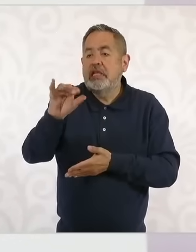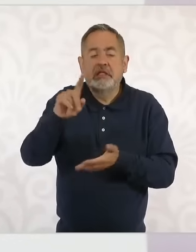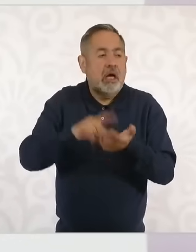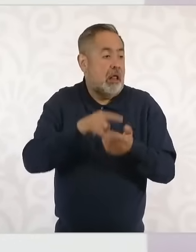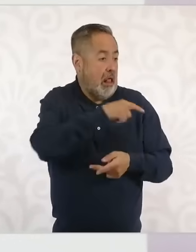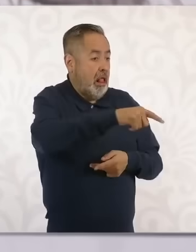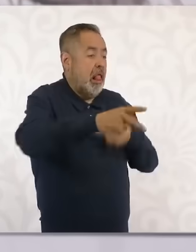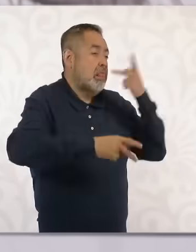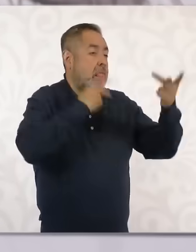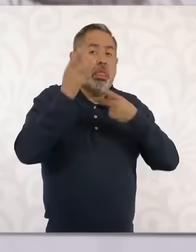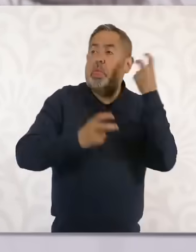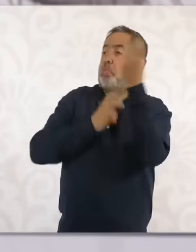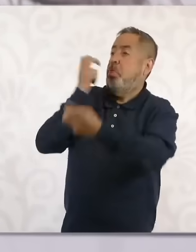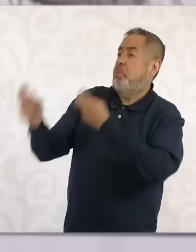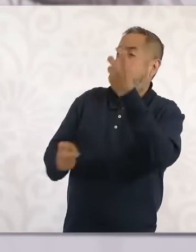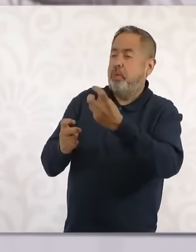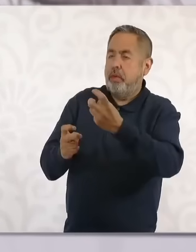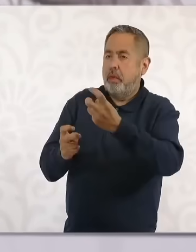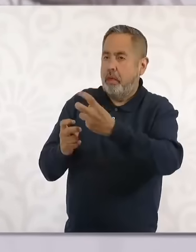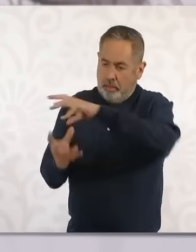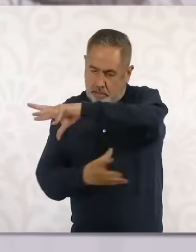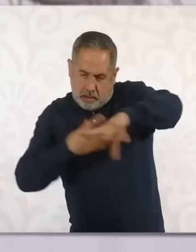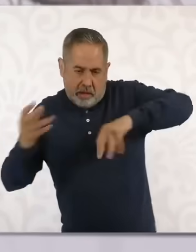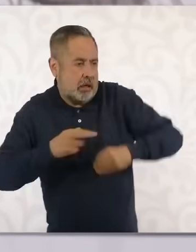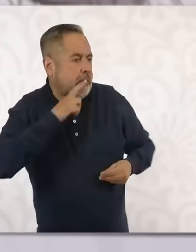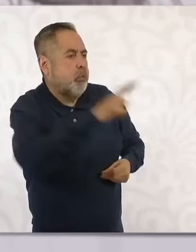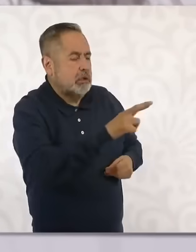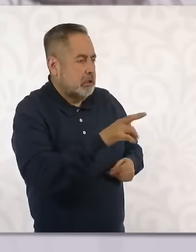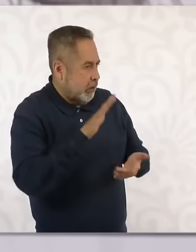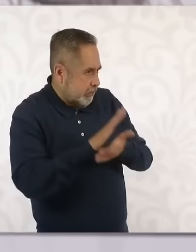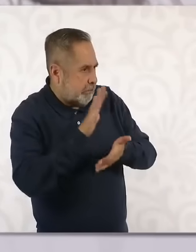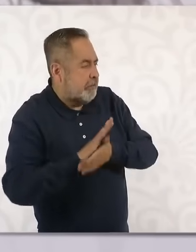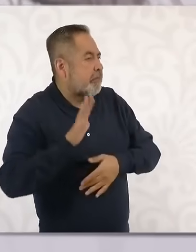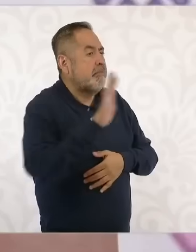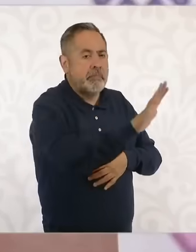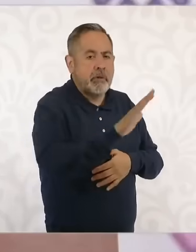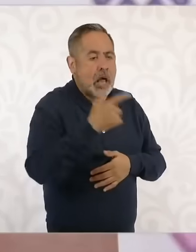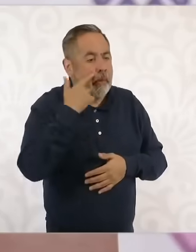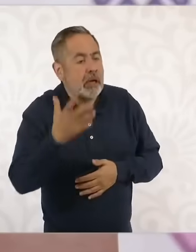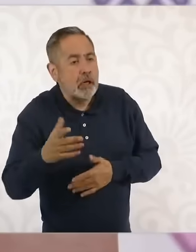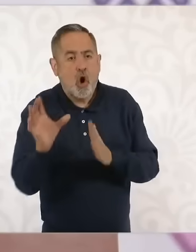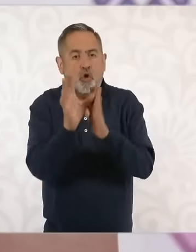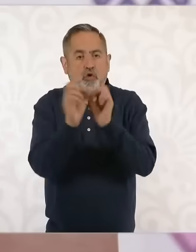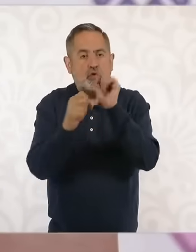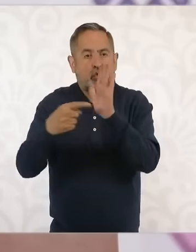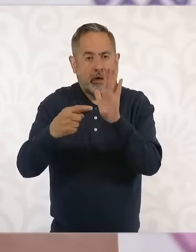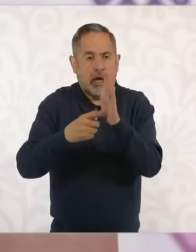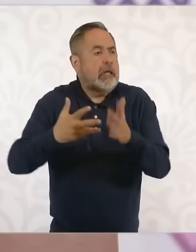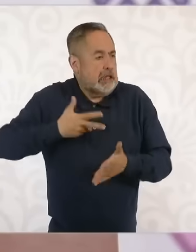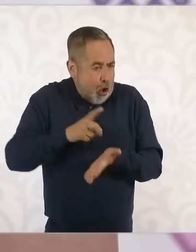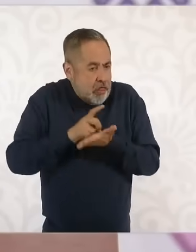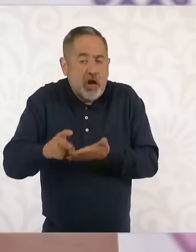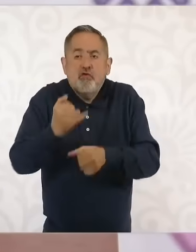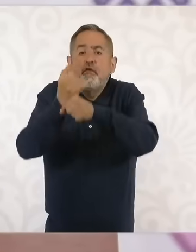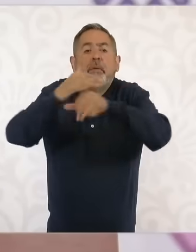garantizar el derecho de las audiencias en los medios de comunicación? Para garantizar lo que está en la Constitución, que es el derecho a la